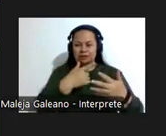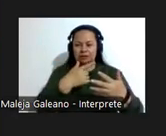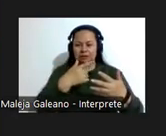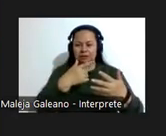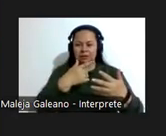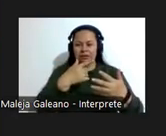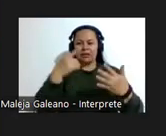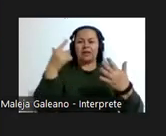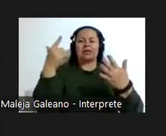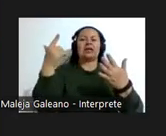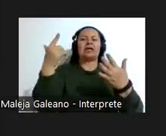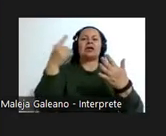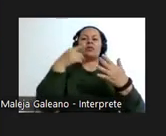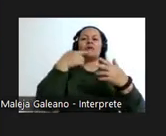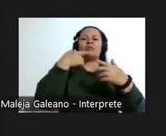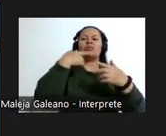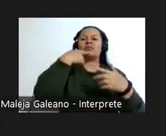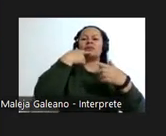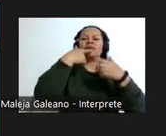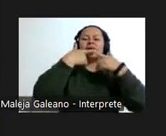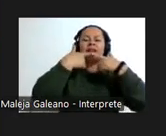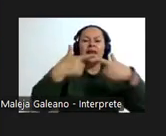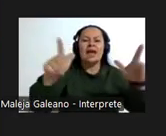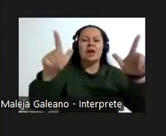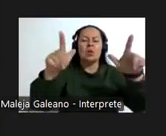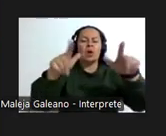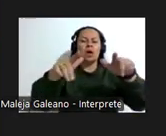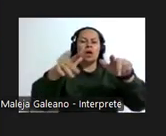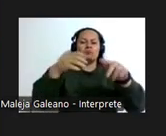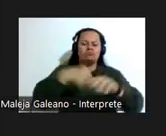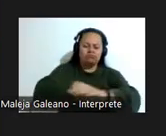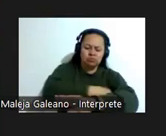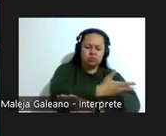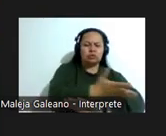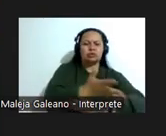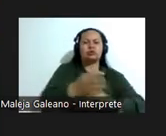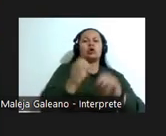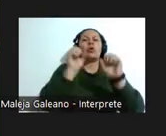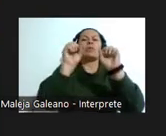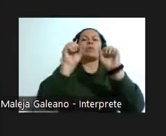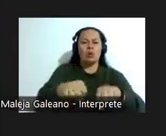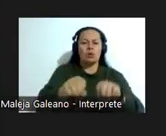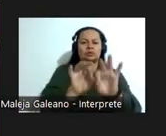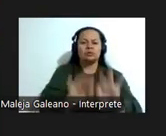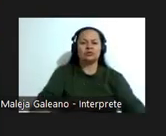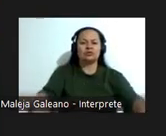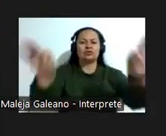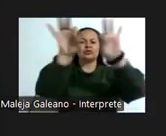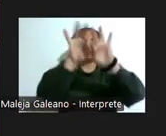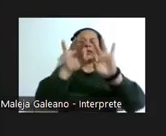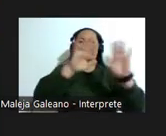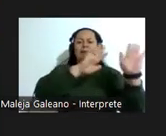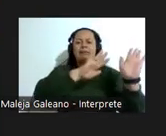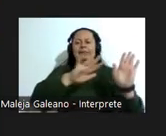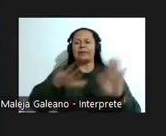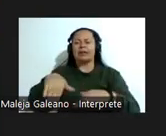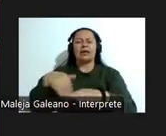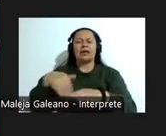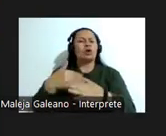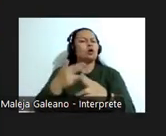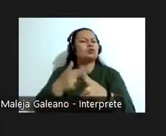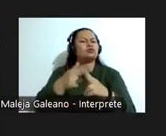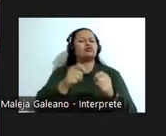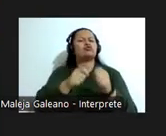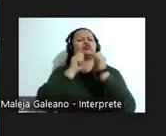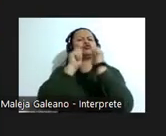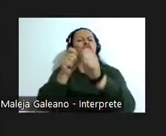mí es muy importante el lenguaje poético y por eso traigo un poema llamado Capacitismo